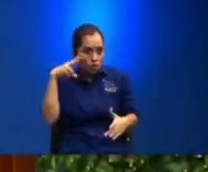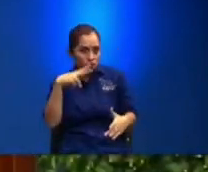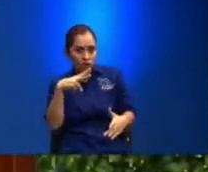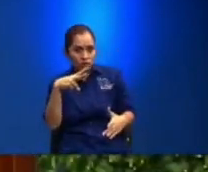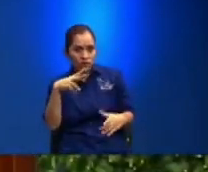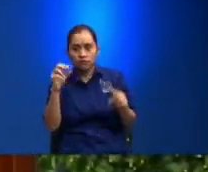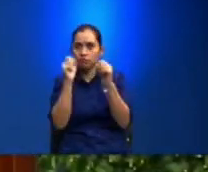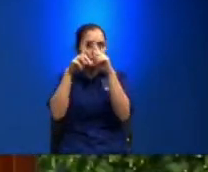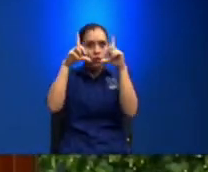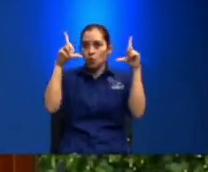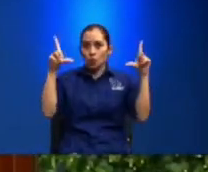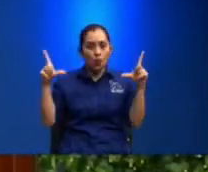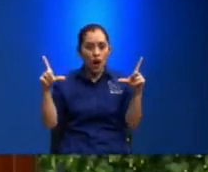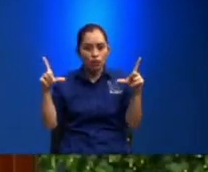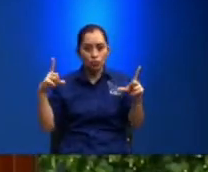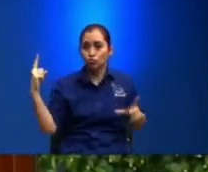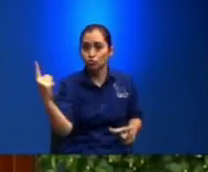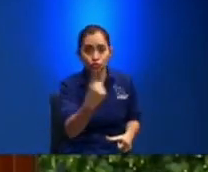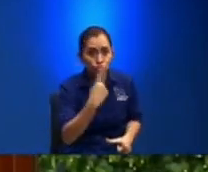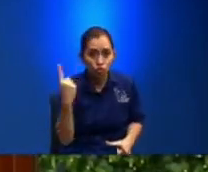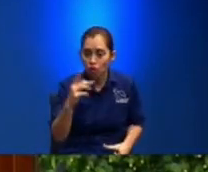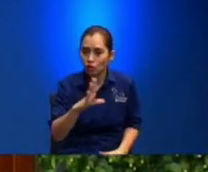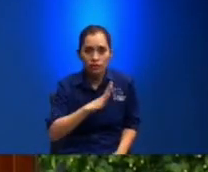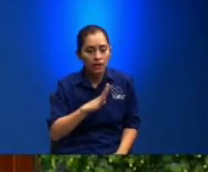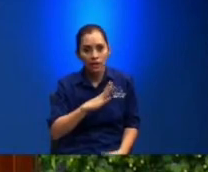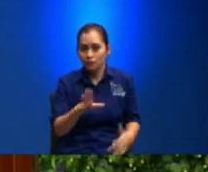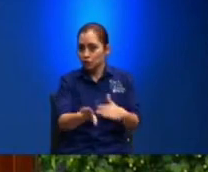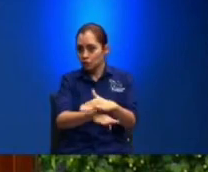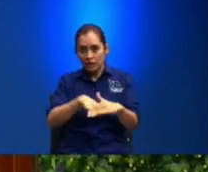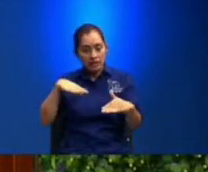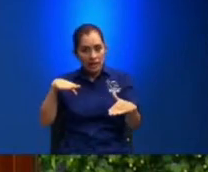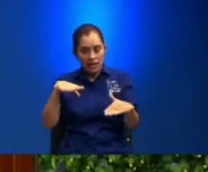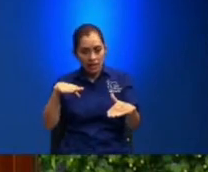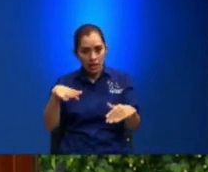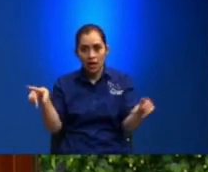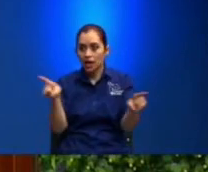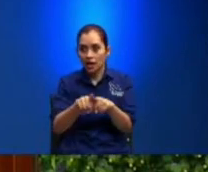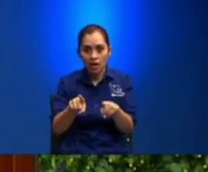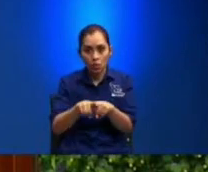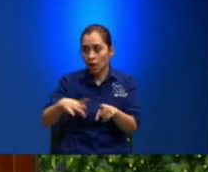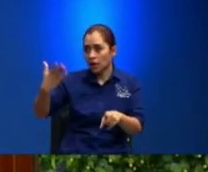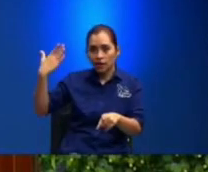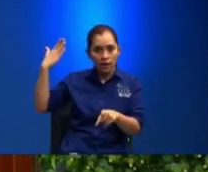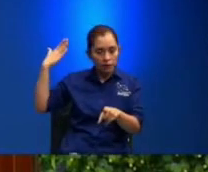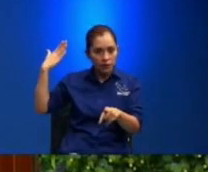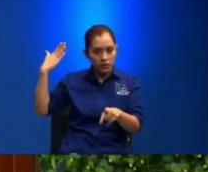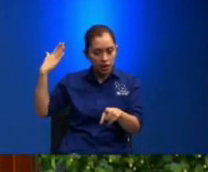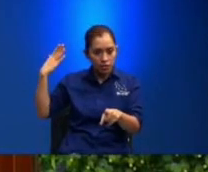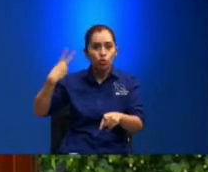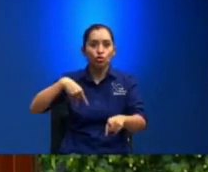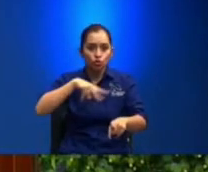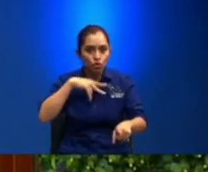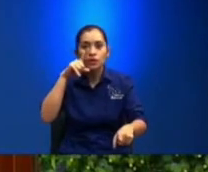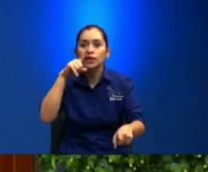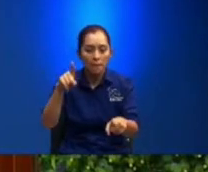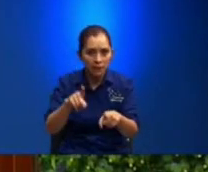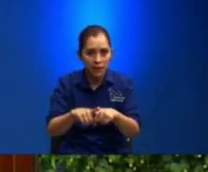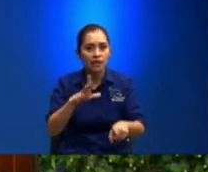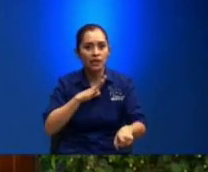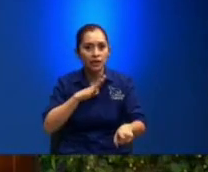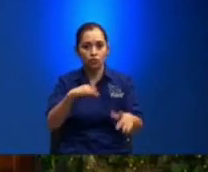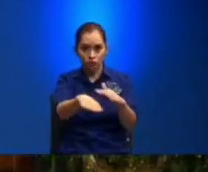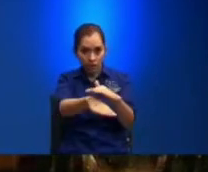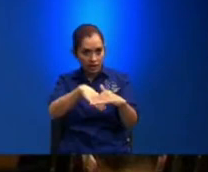tenemos que salir todos y cada uno nosotros así como nuestros ancestros salieron nosotros tenemos que salir de ahí